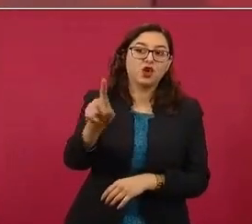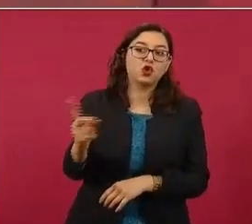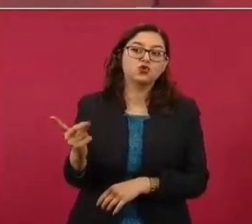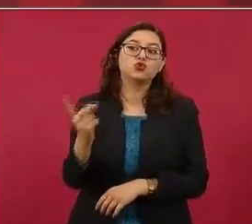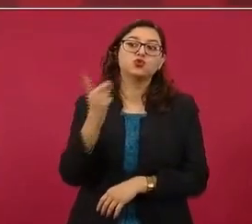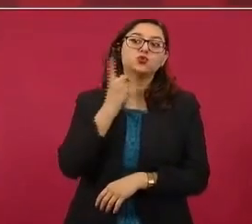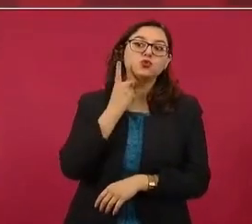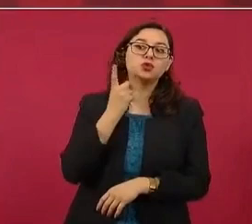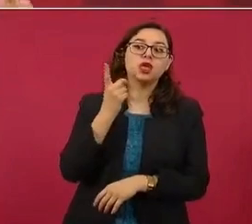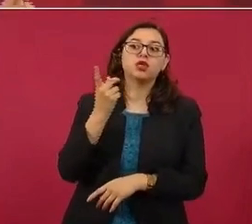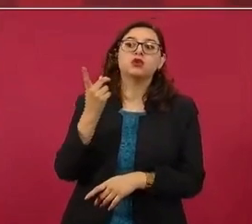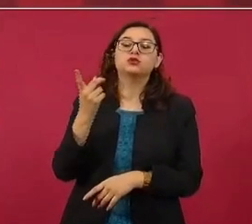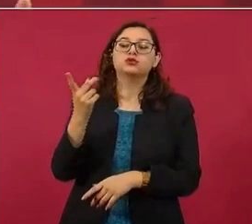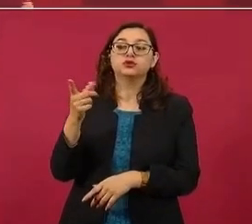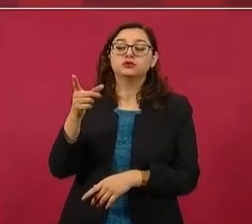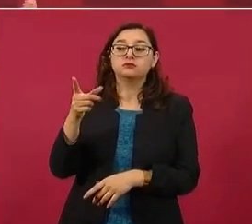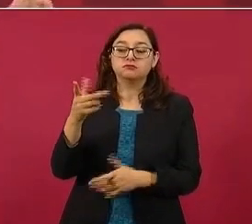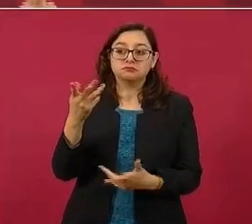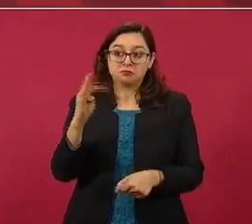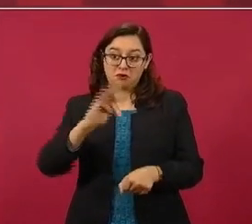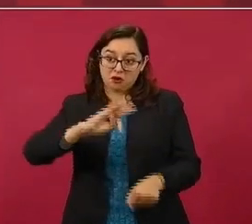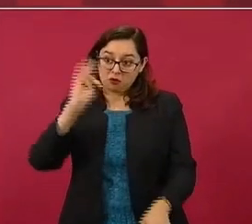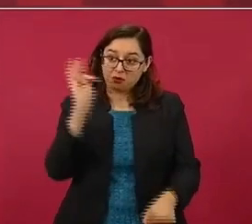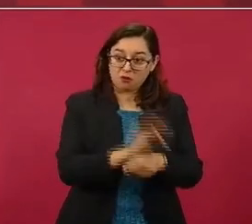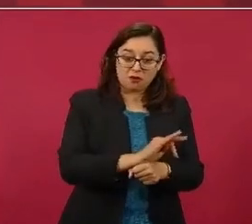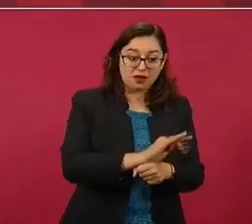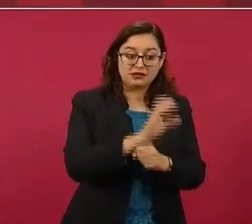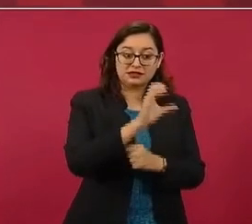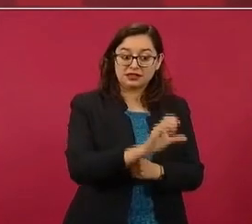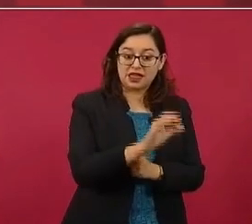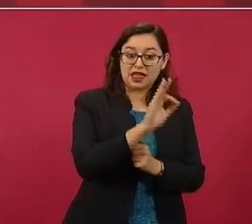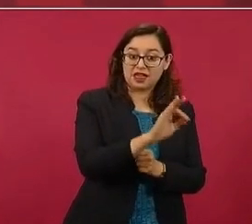de que se fortalezca la Comisión Federal de Electricidad,